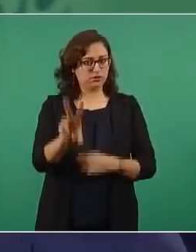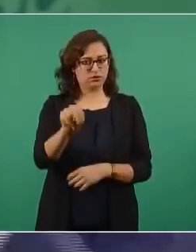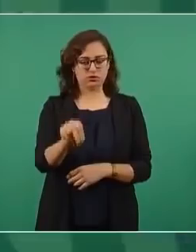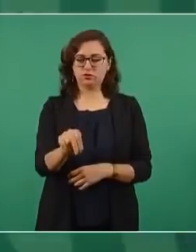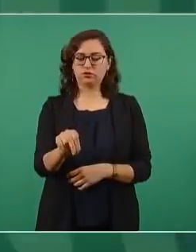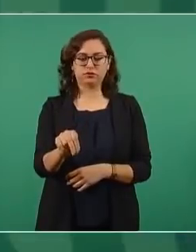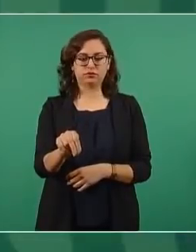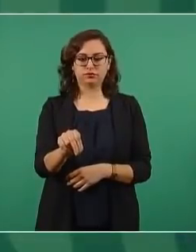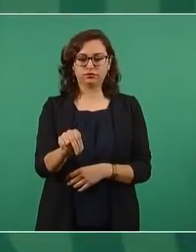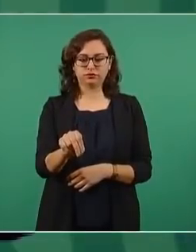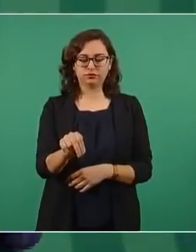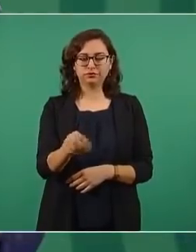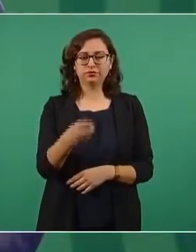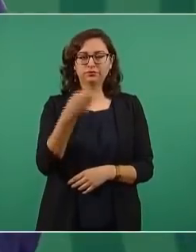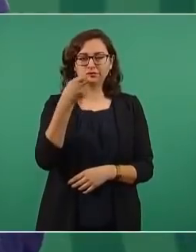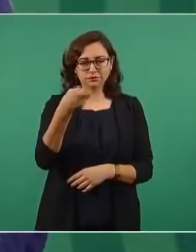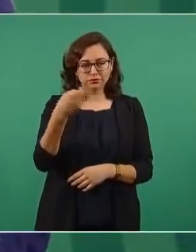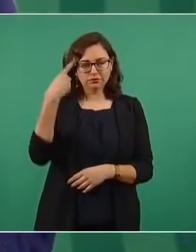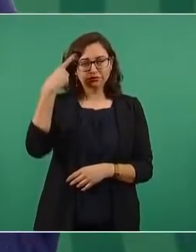Esto